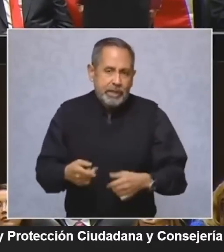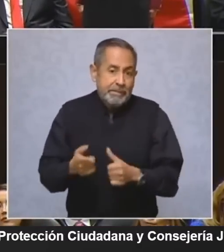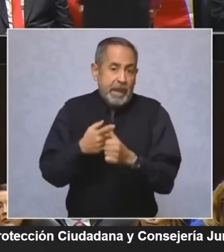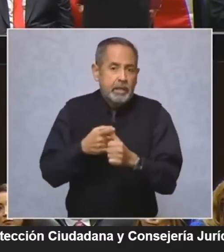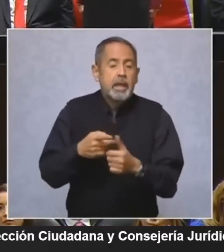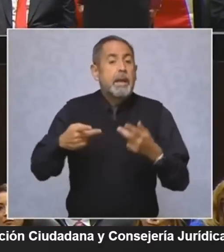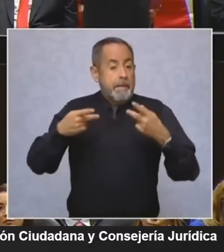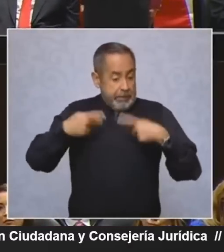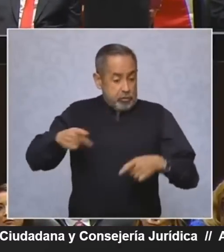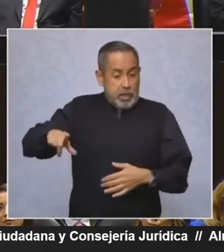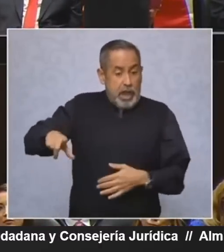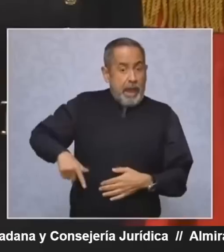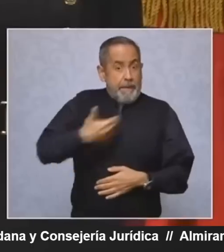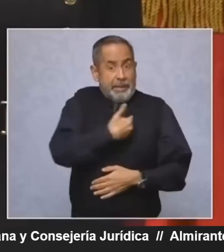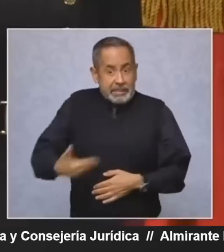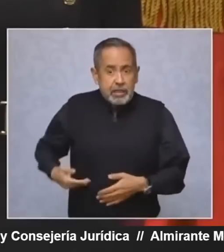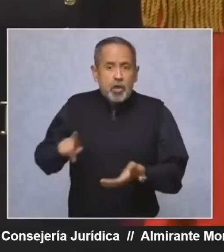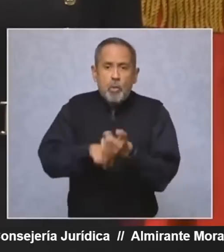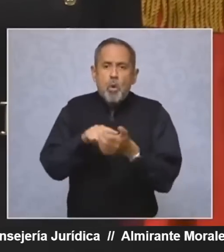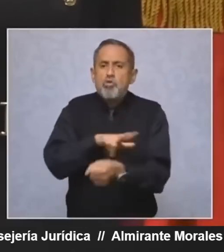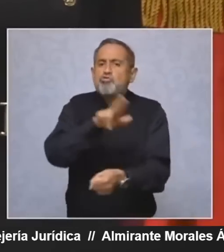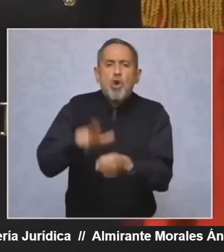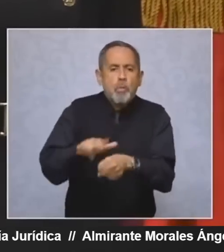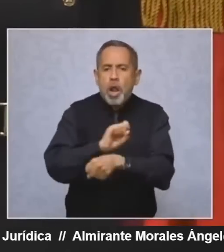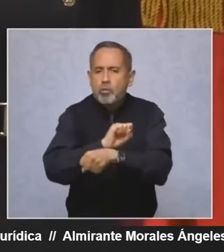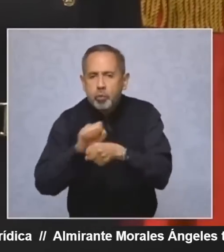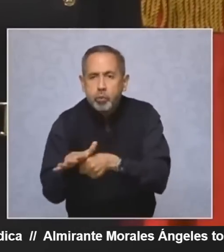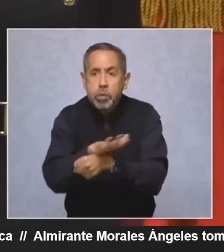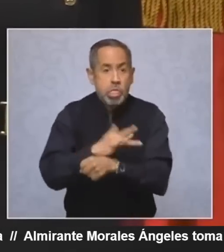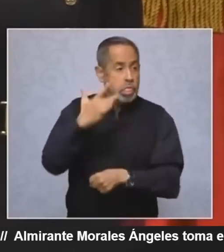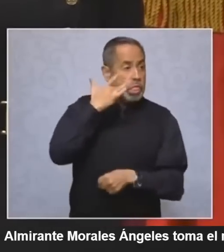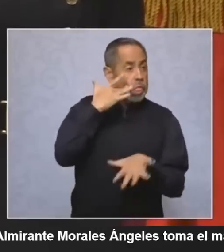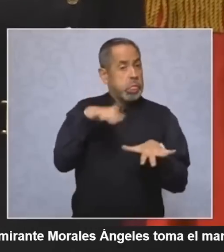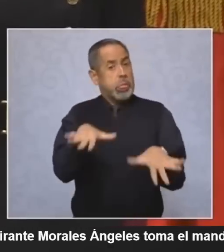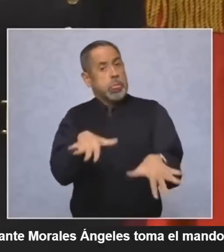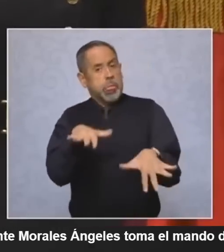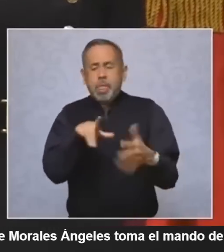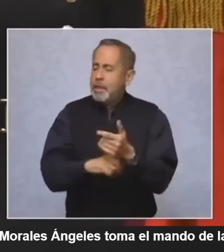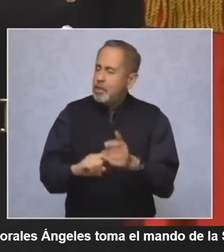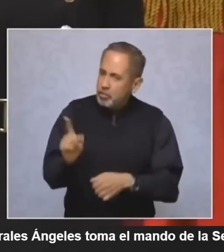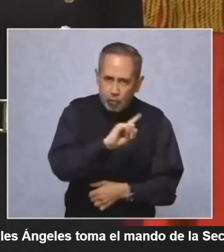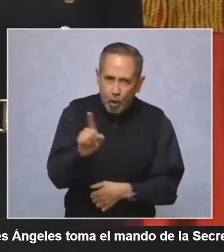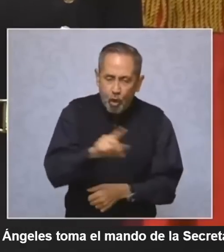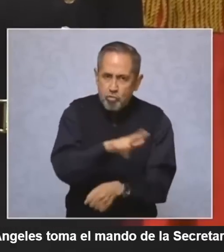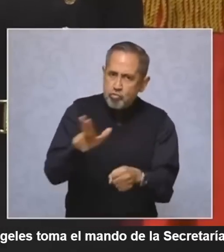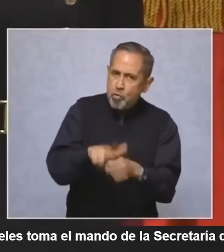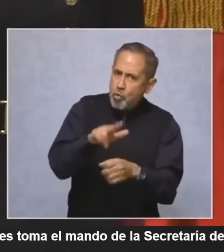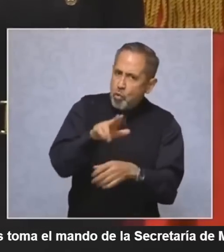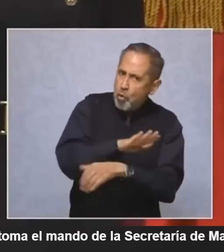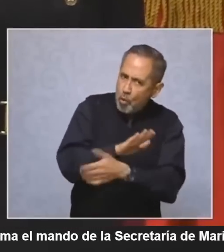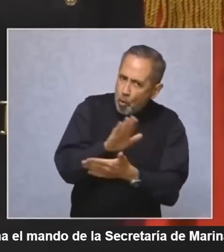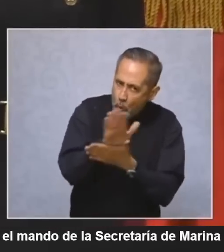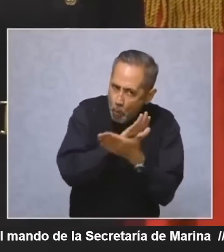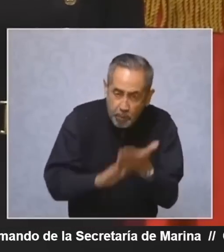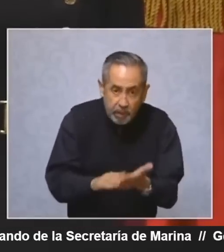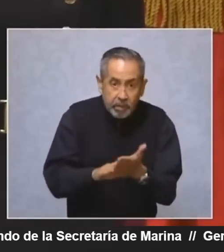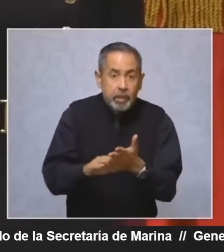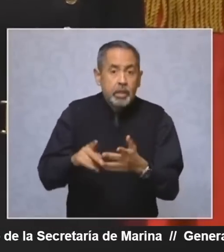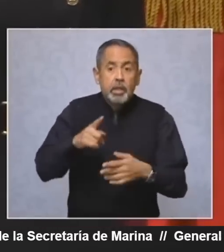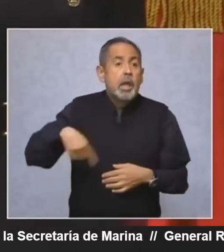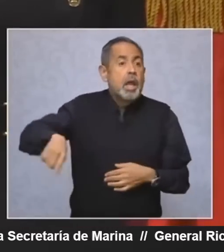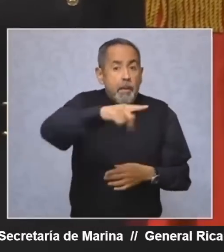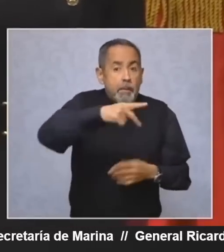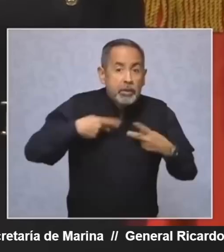justa medianía, sin lujos, parafernalias o privilegios, y que el gobierno no debe ser una carga para